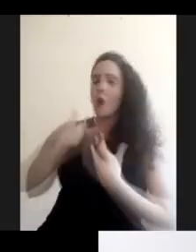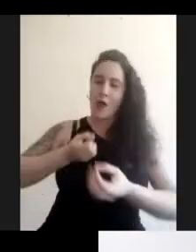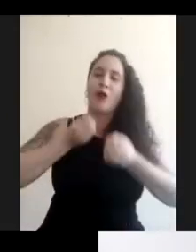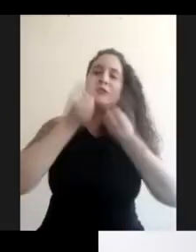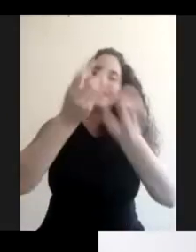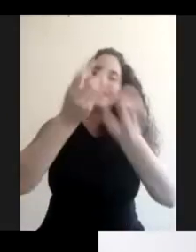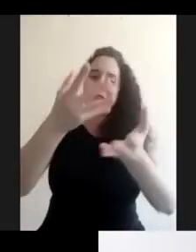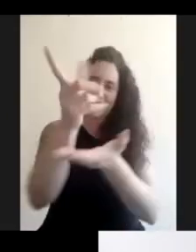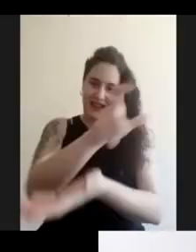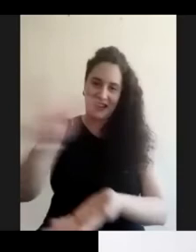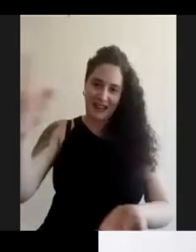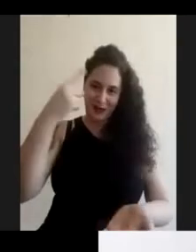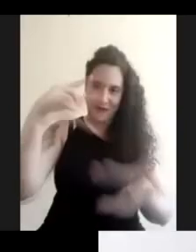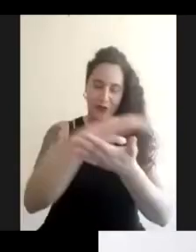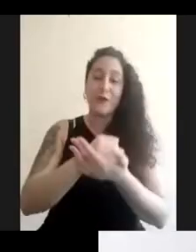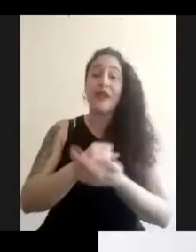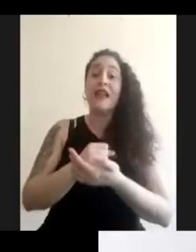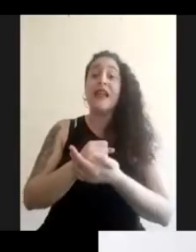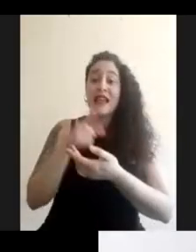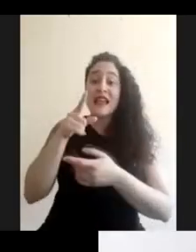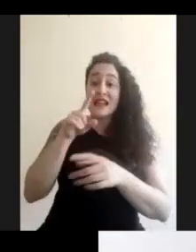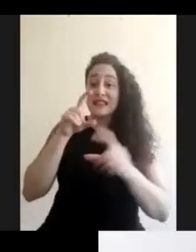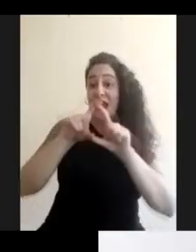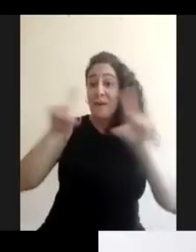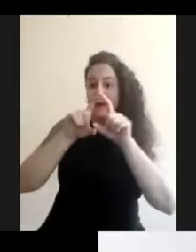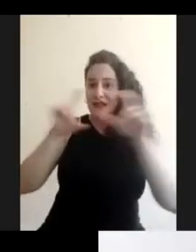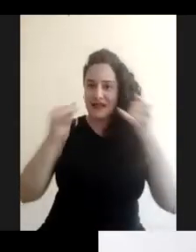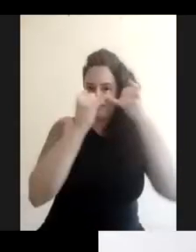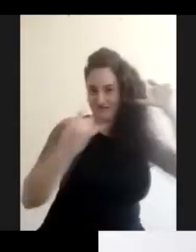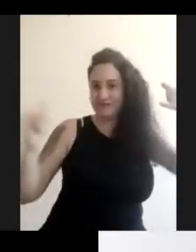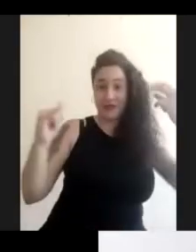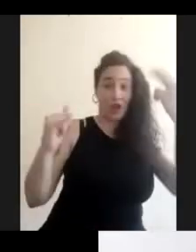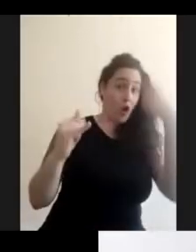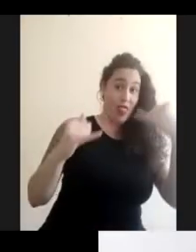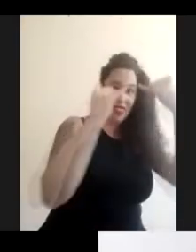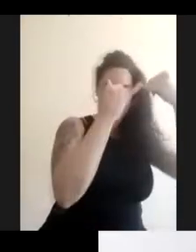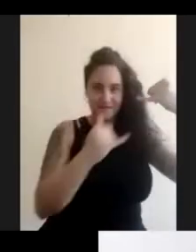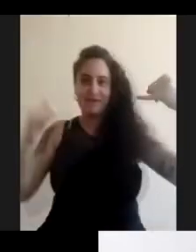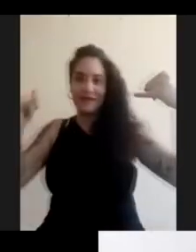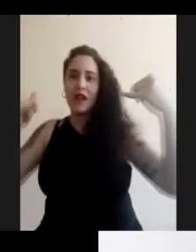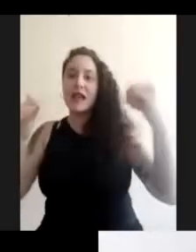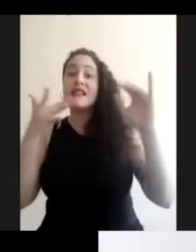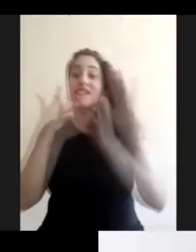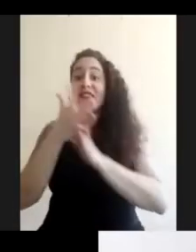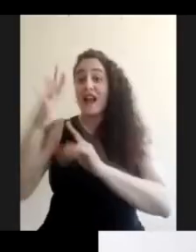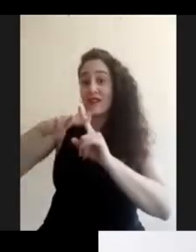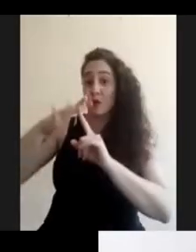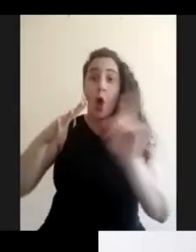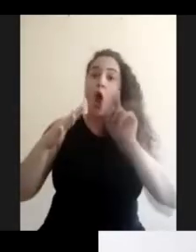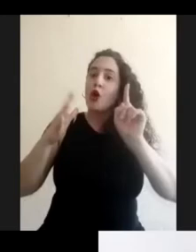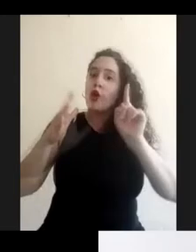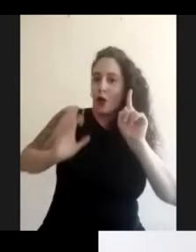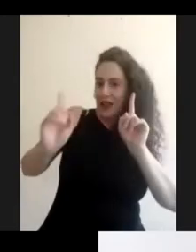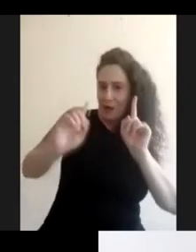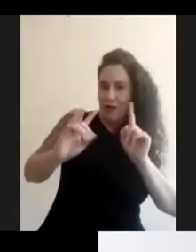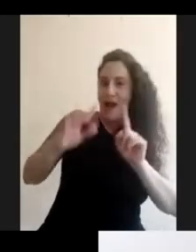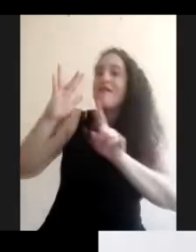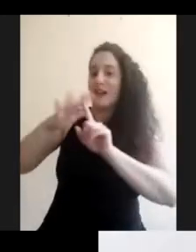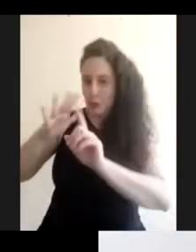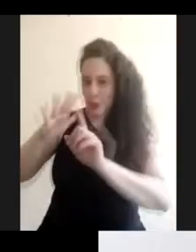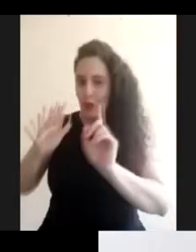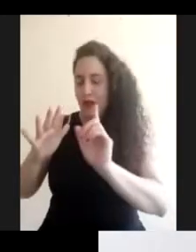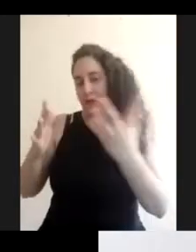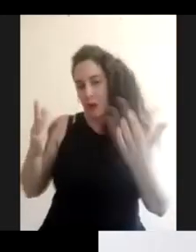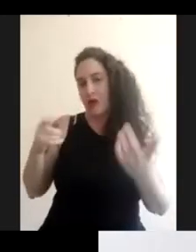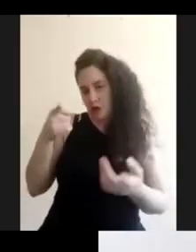mundo. Hablamos de una empresa que depende de la ONCE y que facturó, que no significa que es lo que ganó, es lo que facturó, pero ahí hablamos de un volumen